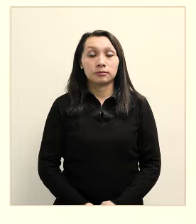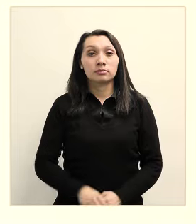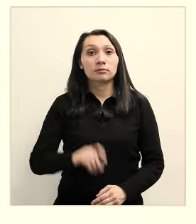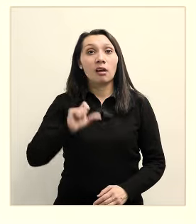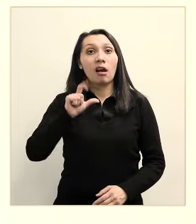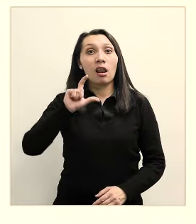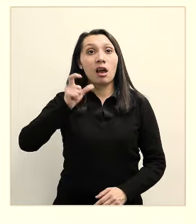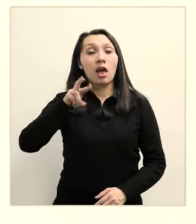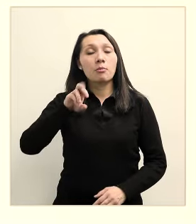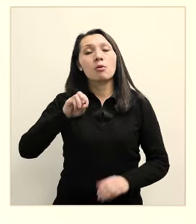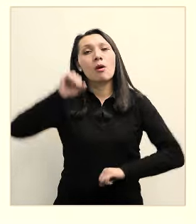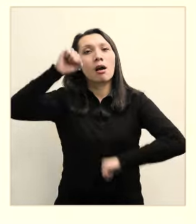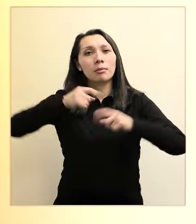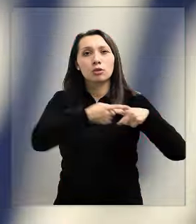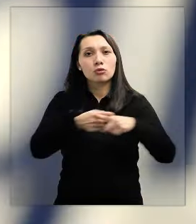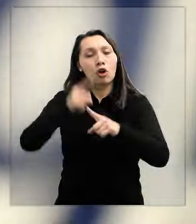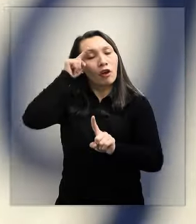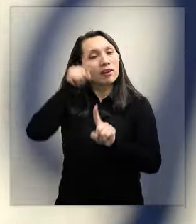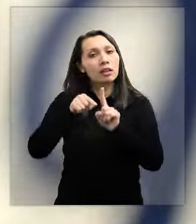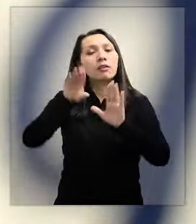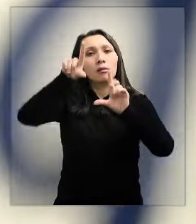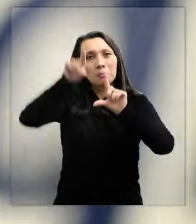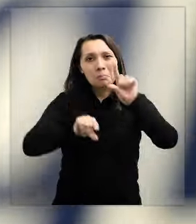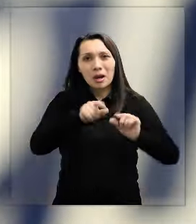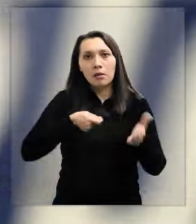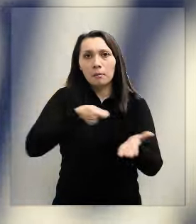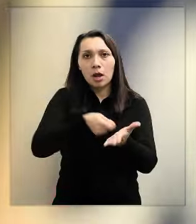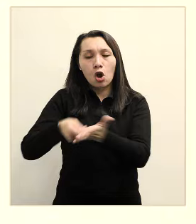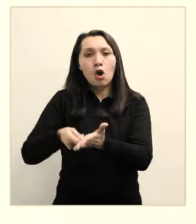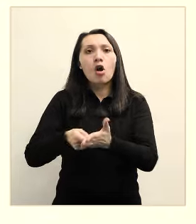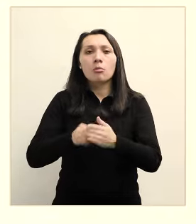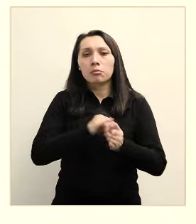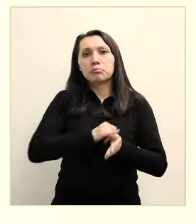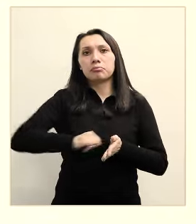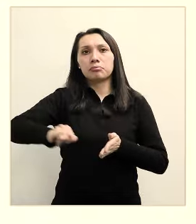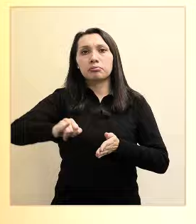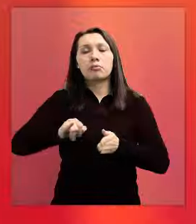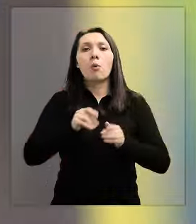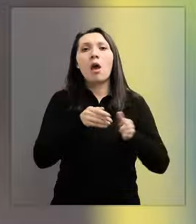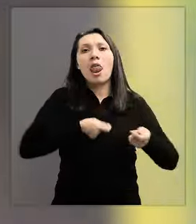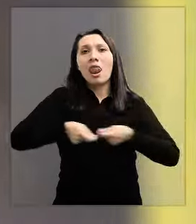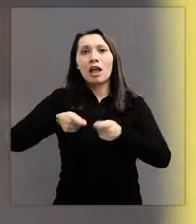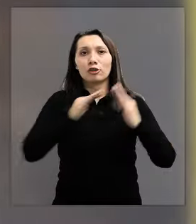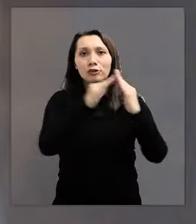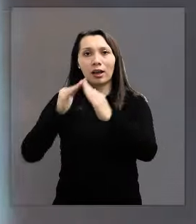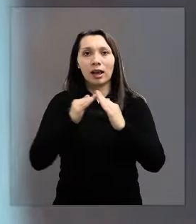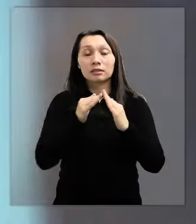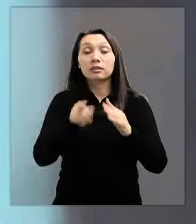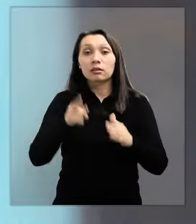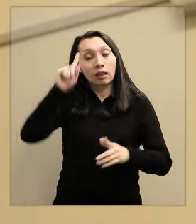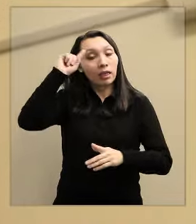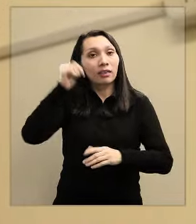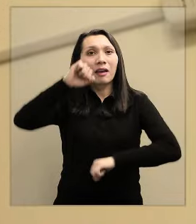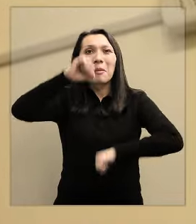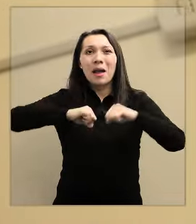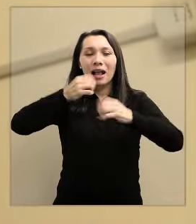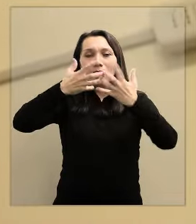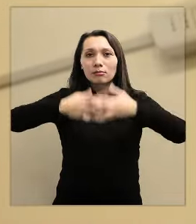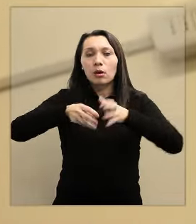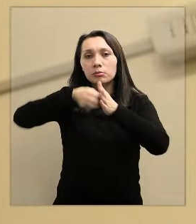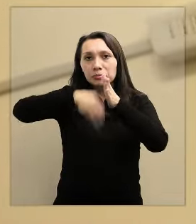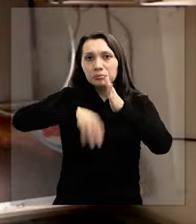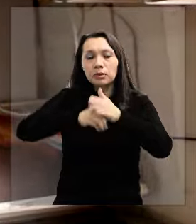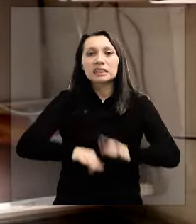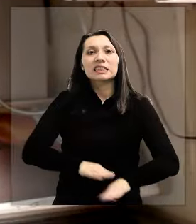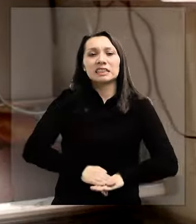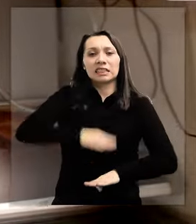Algram es una empresa social que tenemos como objetivo reducir los precios de compra de manera sustentable a través de almacenes de barrio. Para esto inventamos una máquina dispensadora que la llenamos